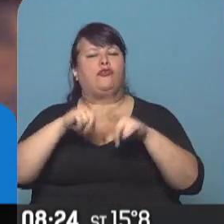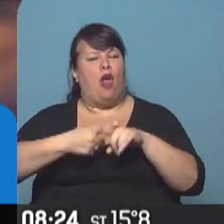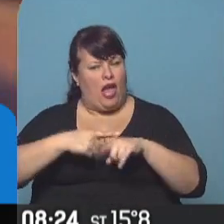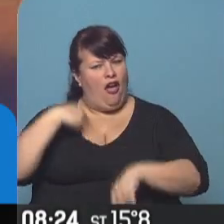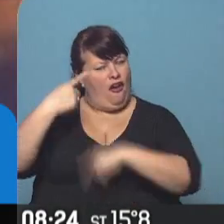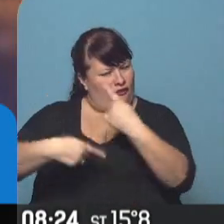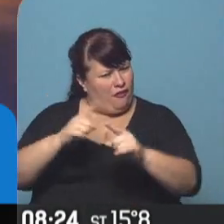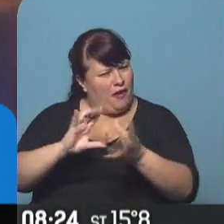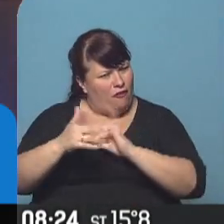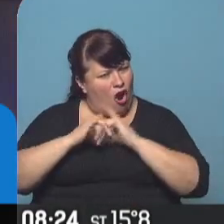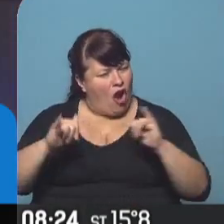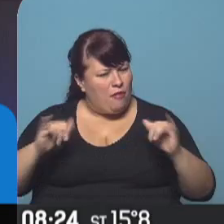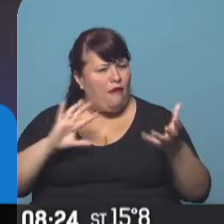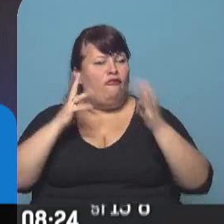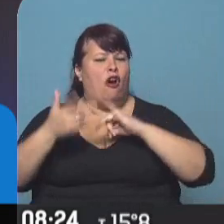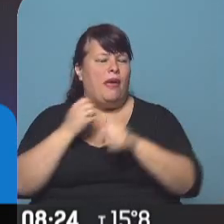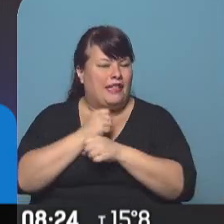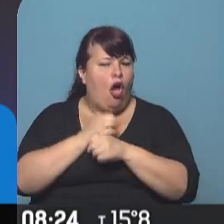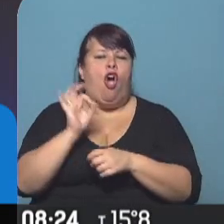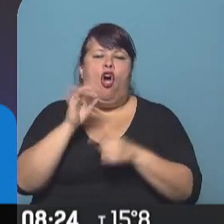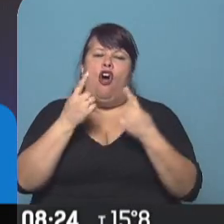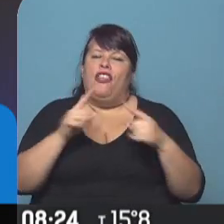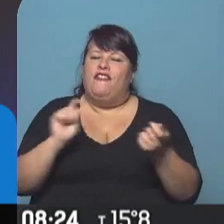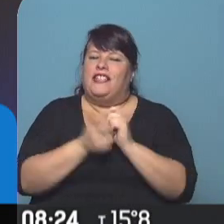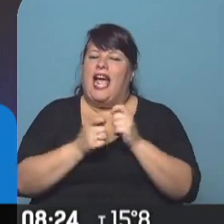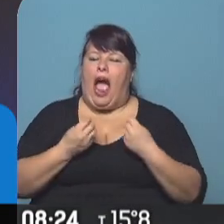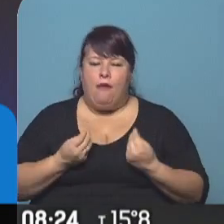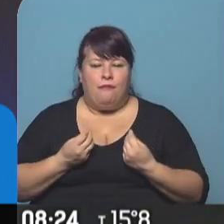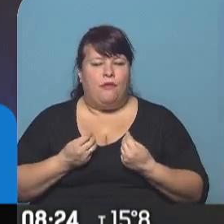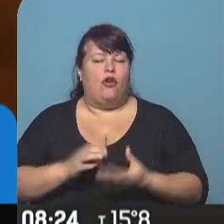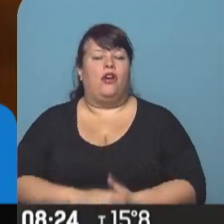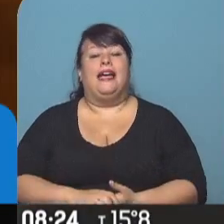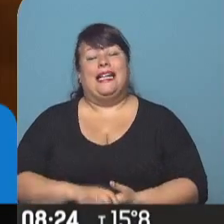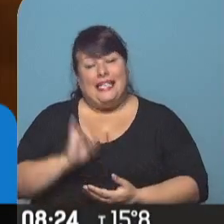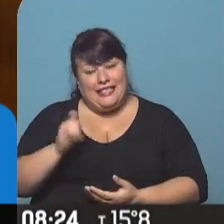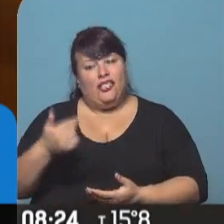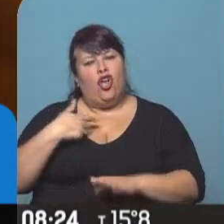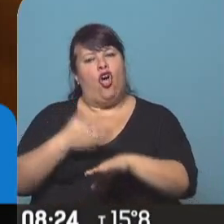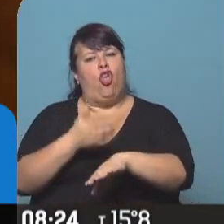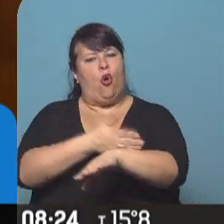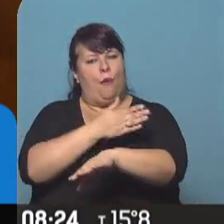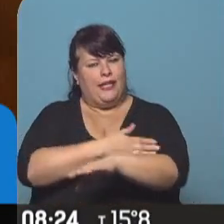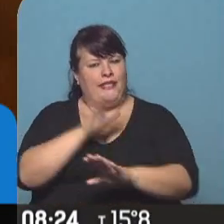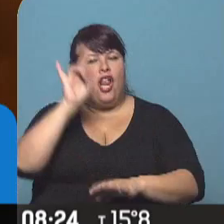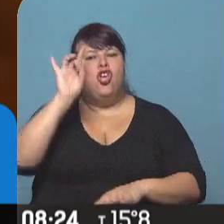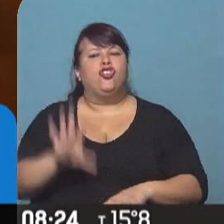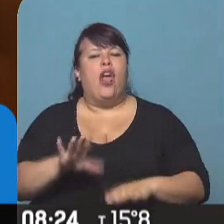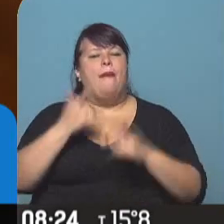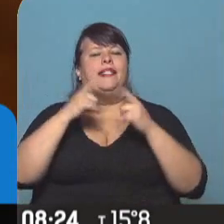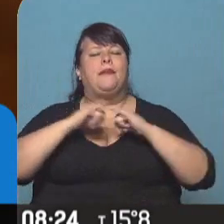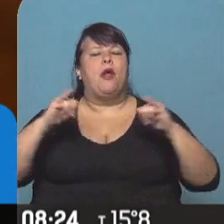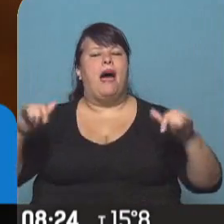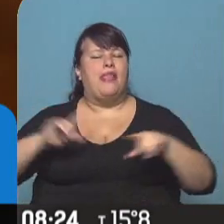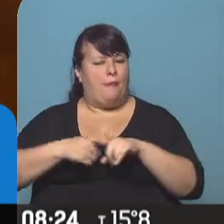continuidad en el mensaje en la forma de trabajar guay algunas modificaciones si se hizo un documental que está hecho sólo con votos políticos